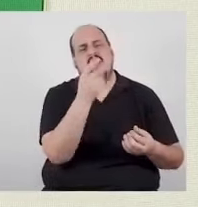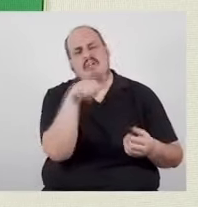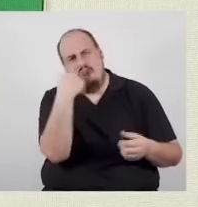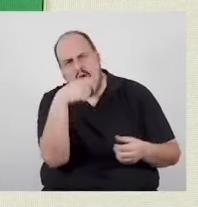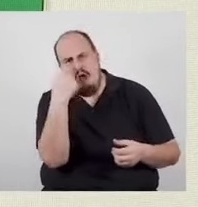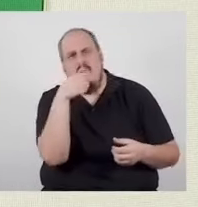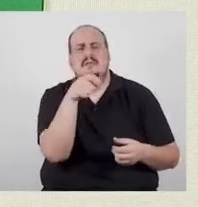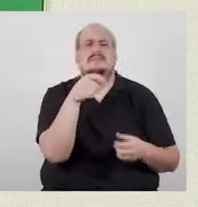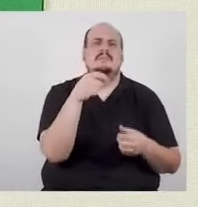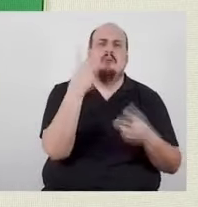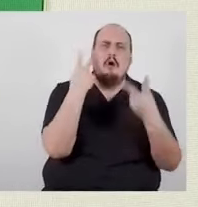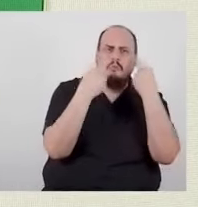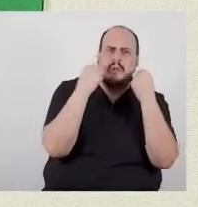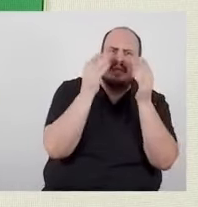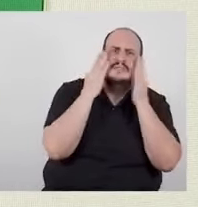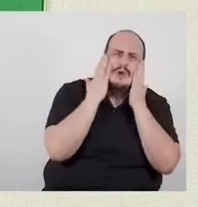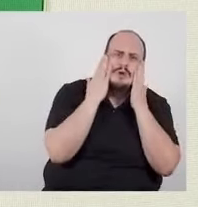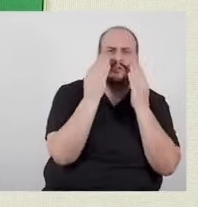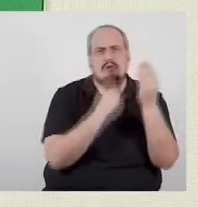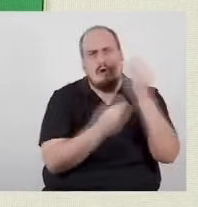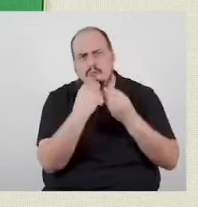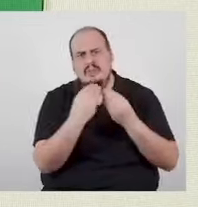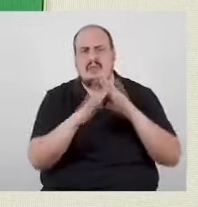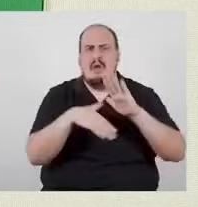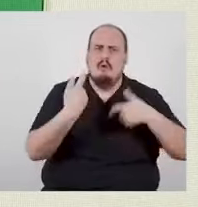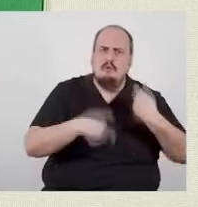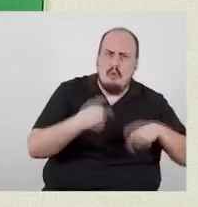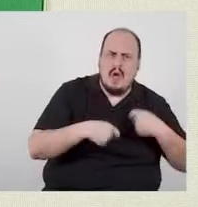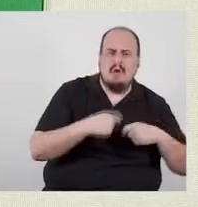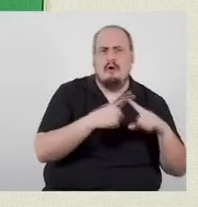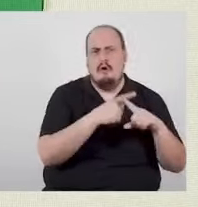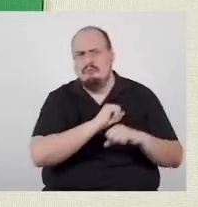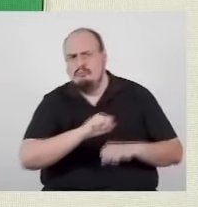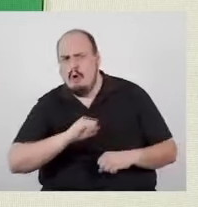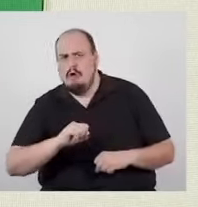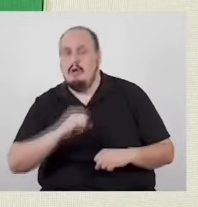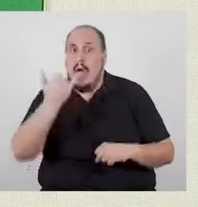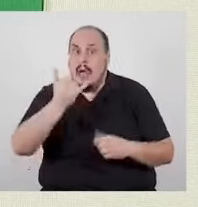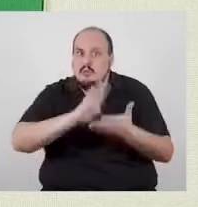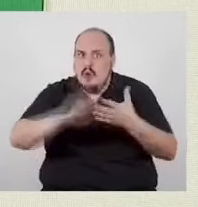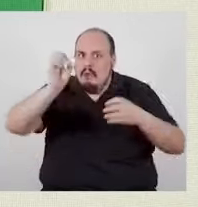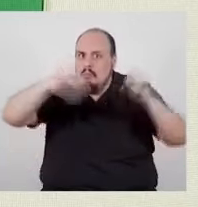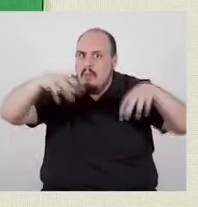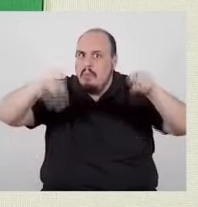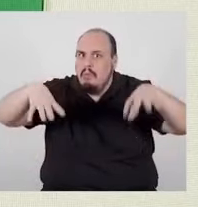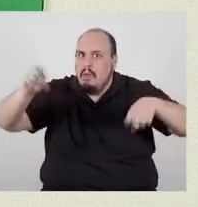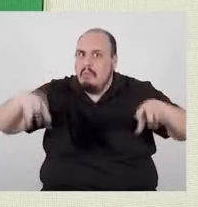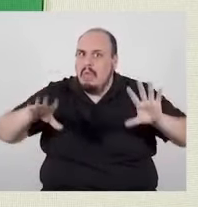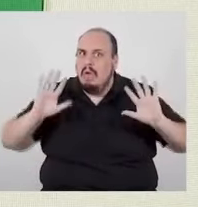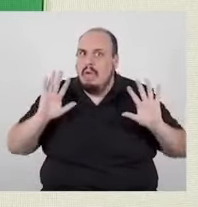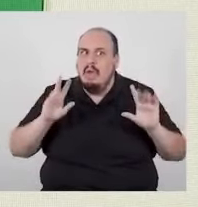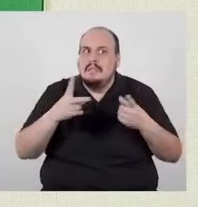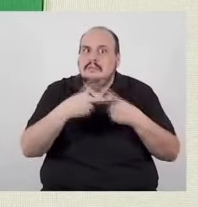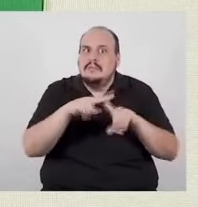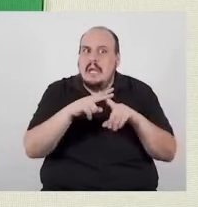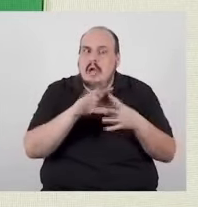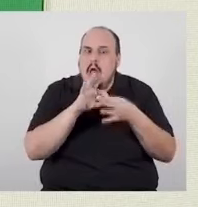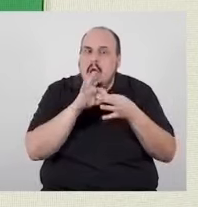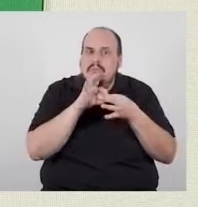operaciones estéticas, comida, juego y todas las que están apareciendo, la tecnología,